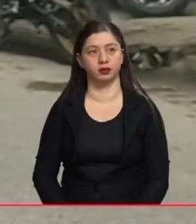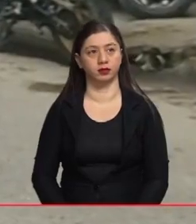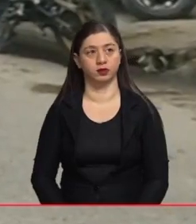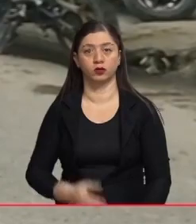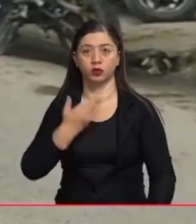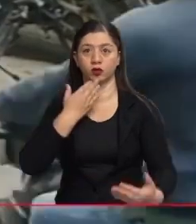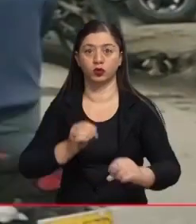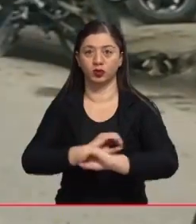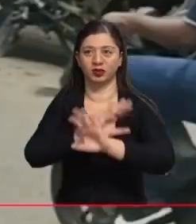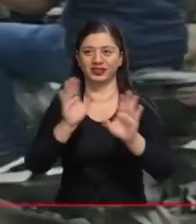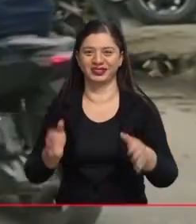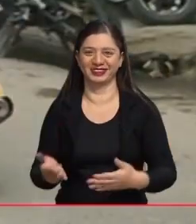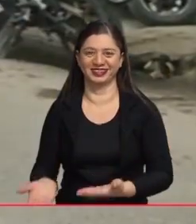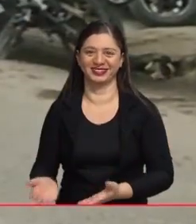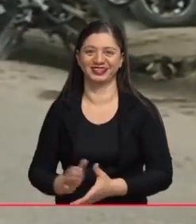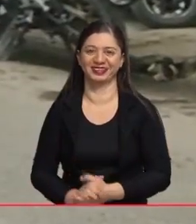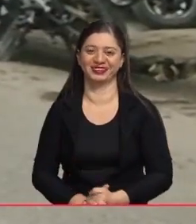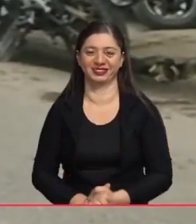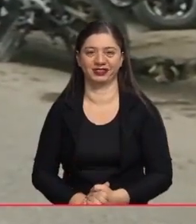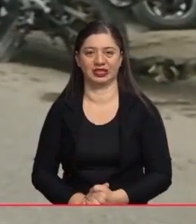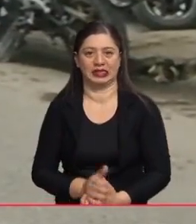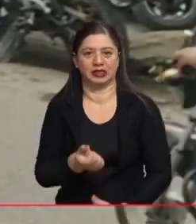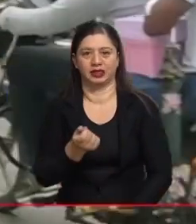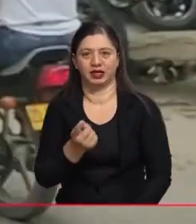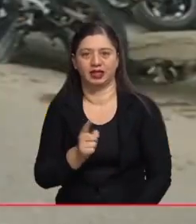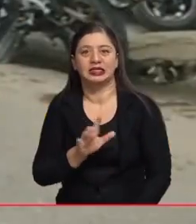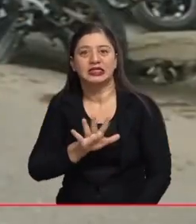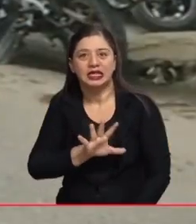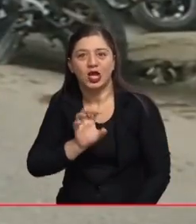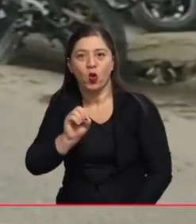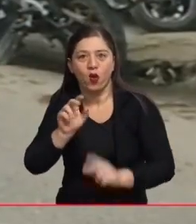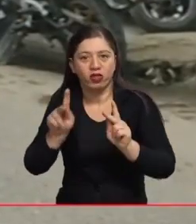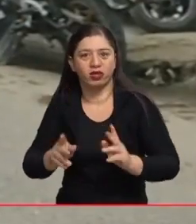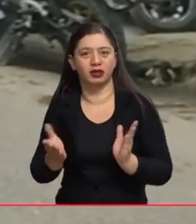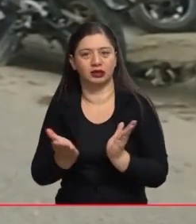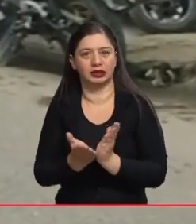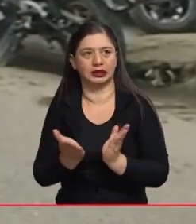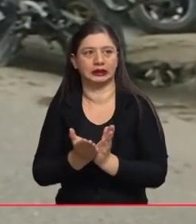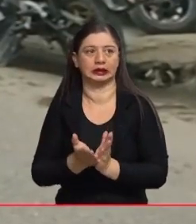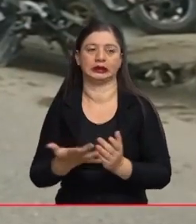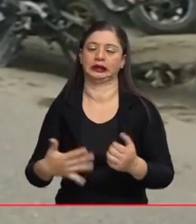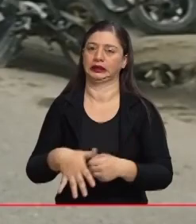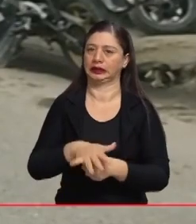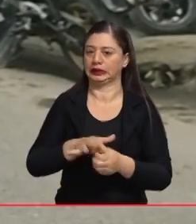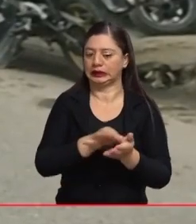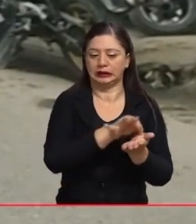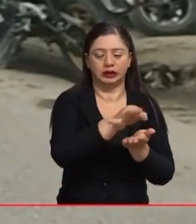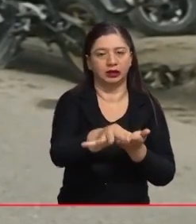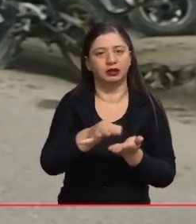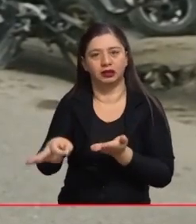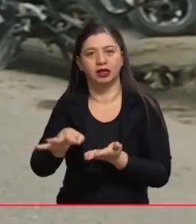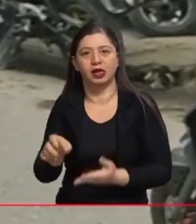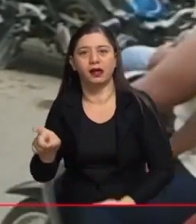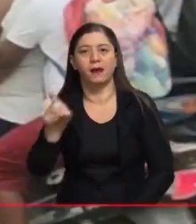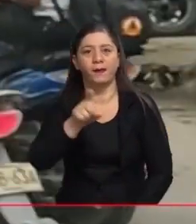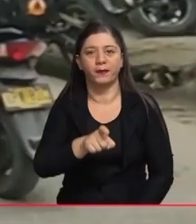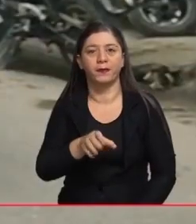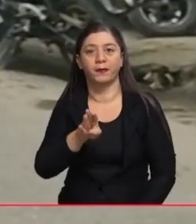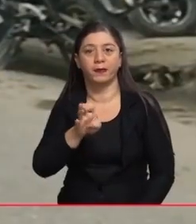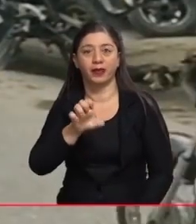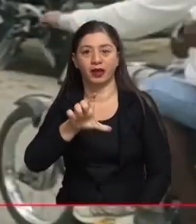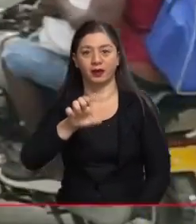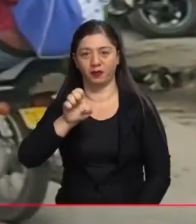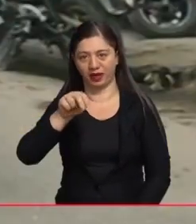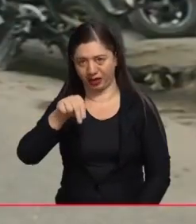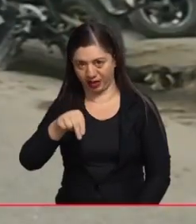Muy buenos días. Estamos hablando de cerca de 50 estudiantes que viven en diferentes veredas del hoy creado municipio de Belén de